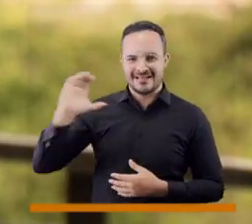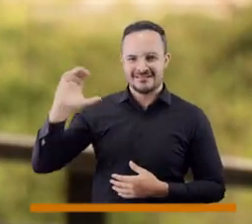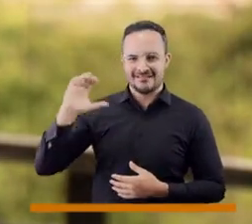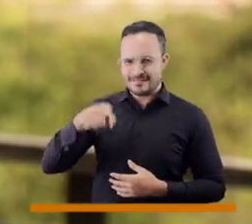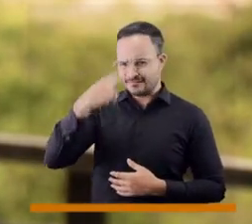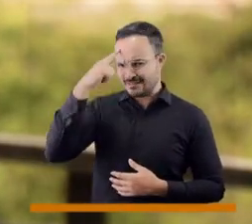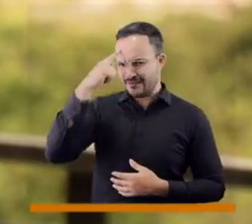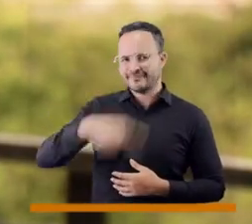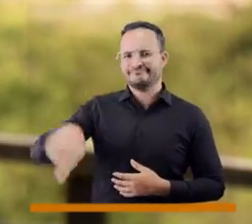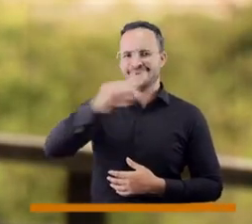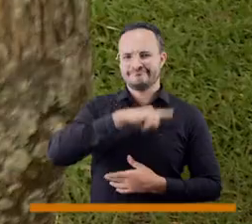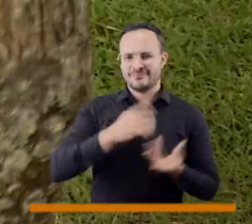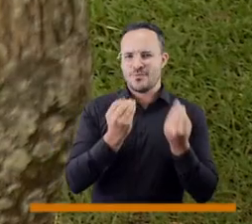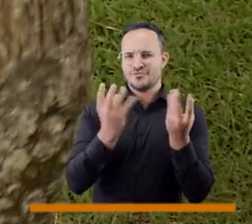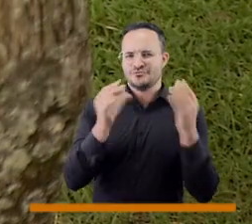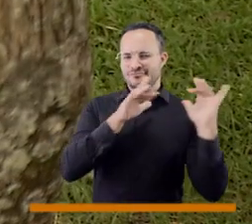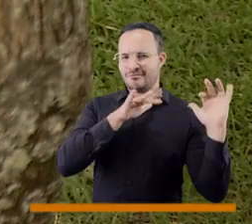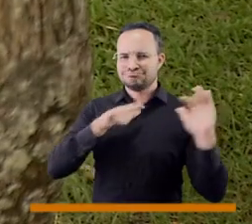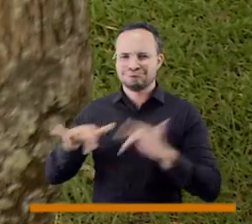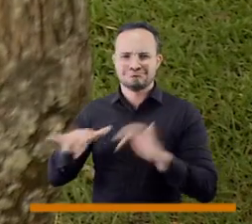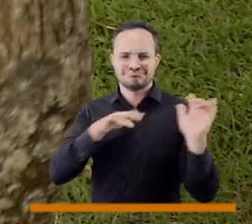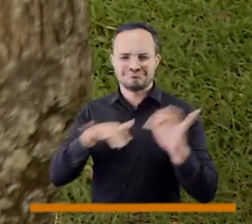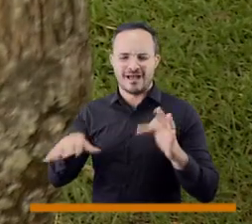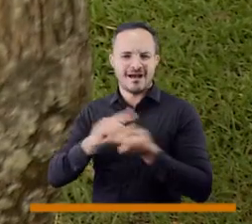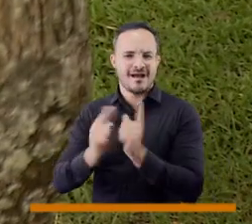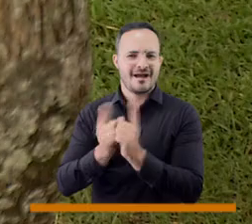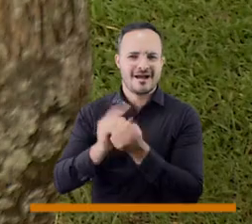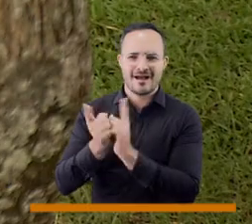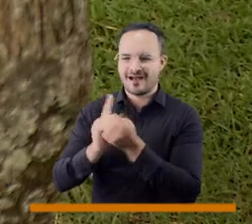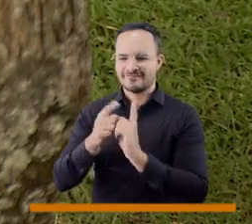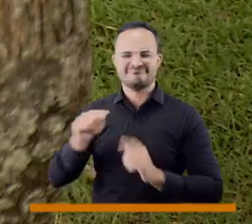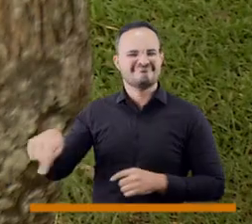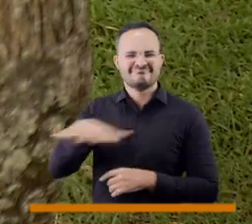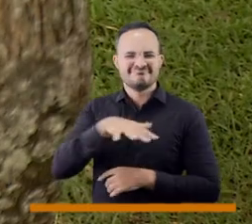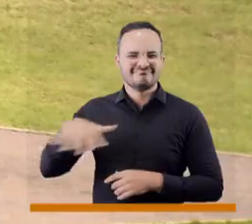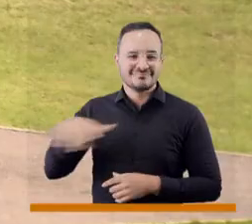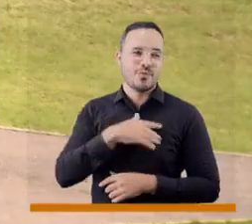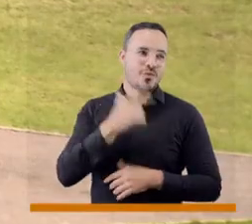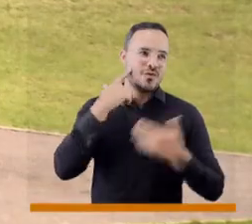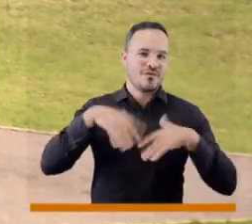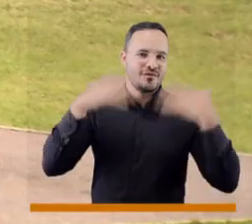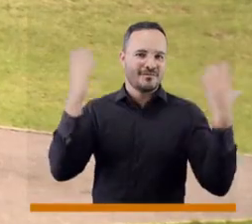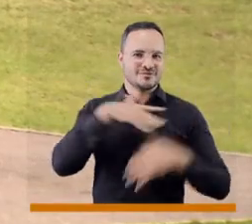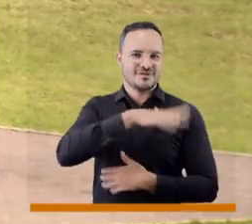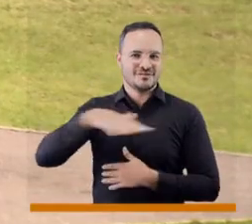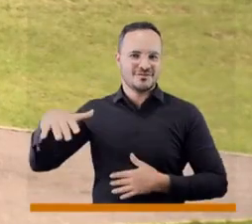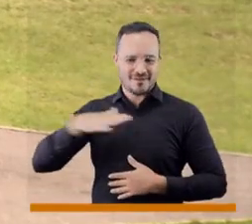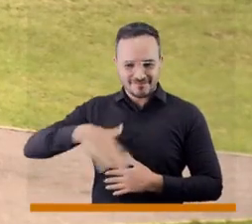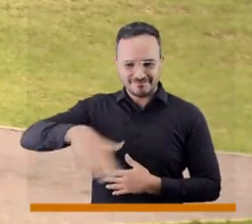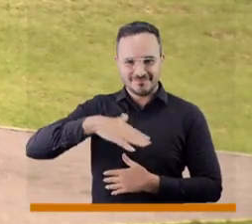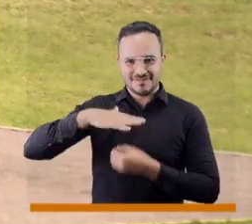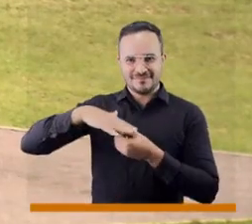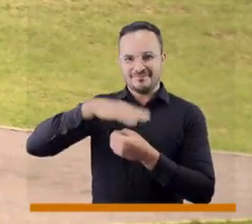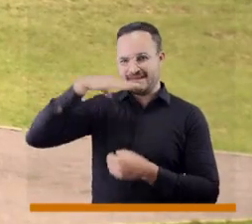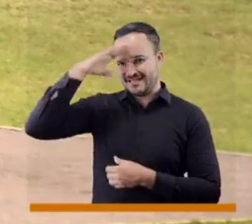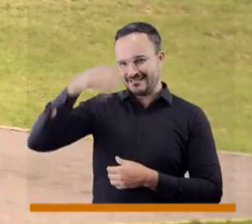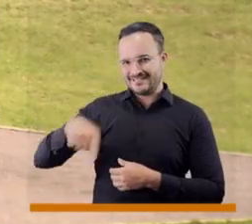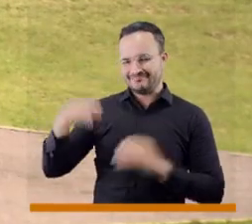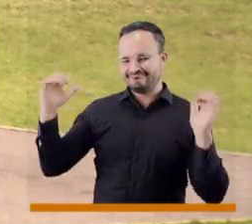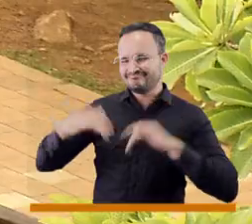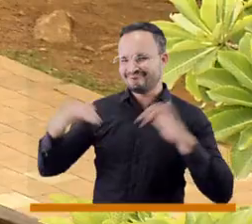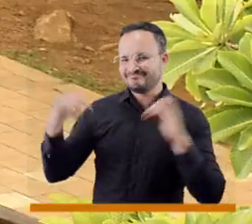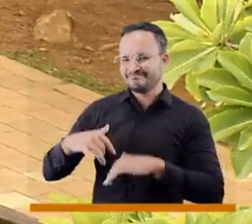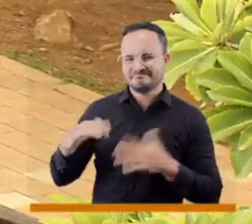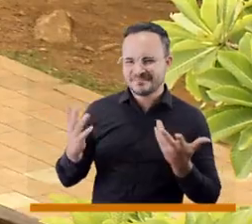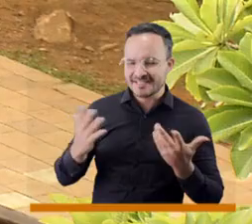convertido en el lugar de encuentro para una de las comunidades más populosas de la capital antioqueña. Le vamos a dar la